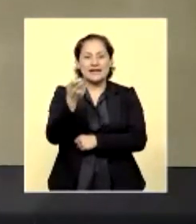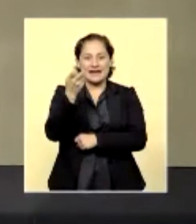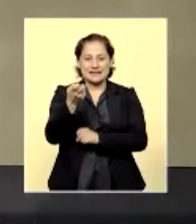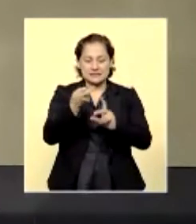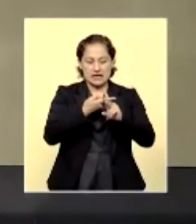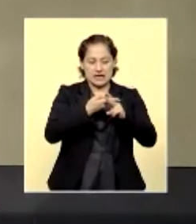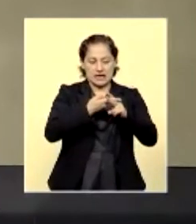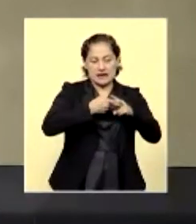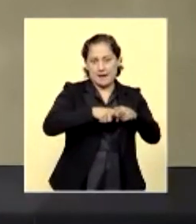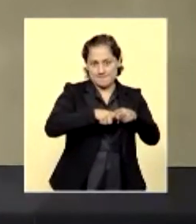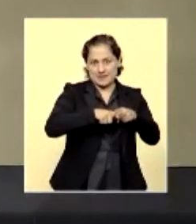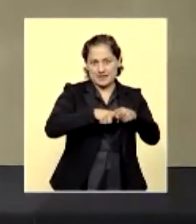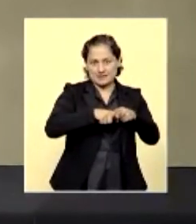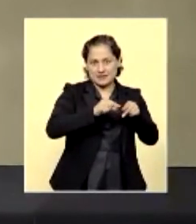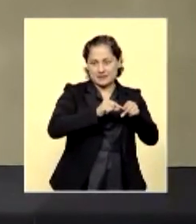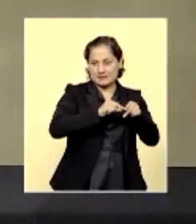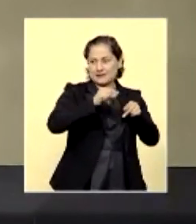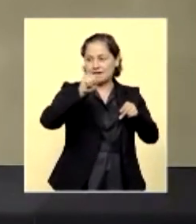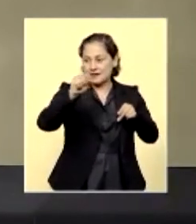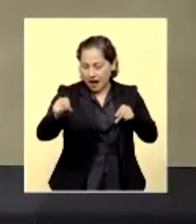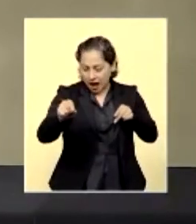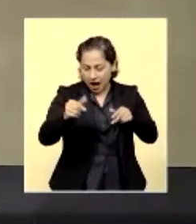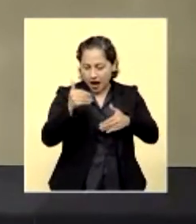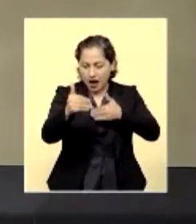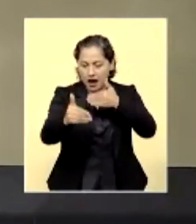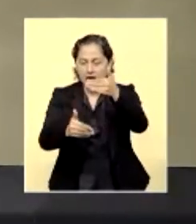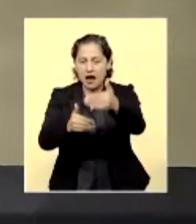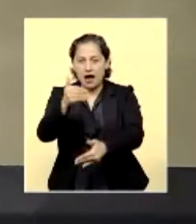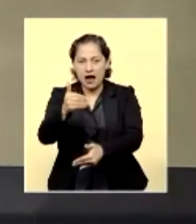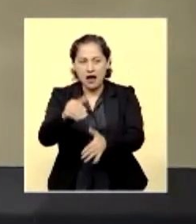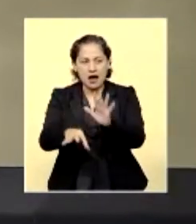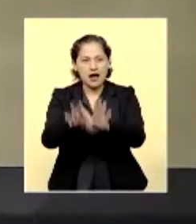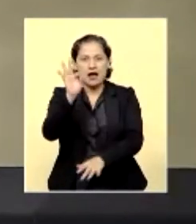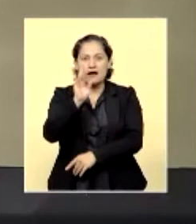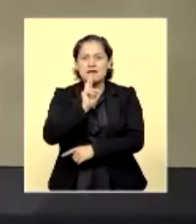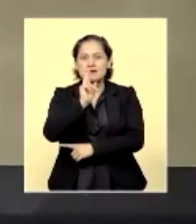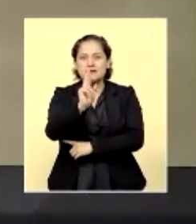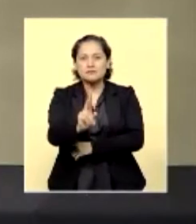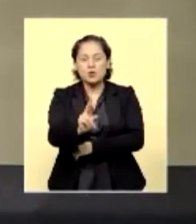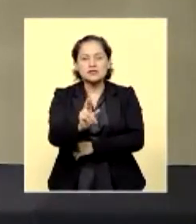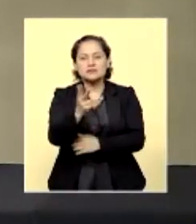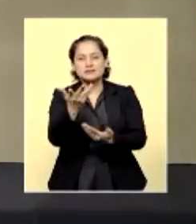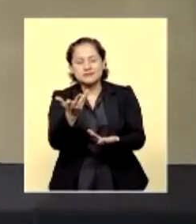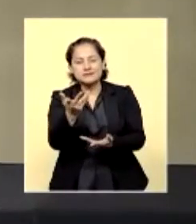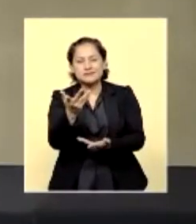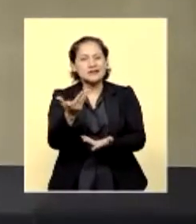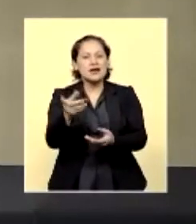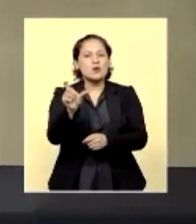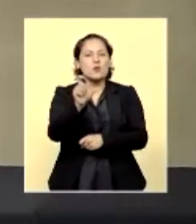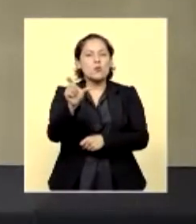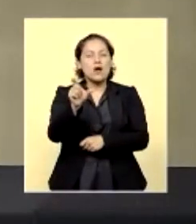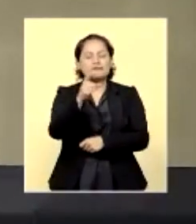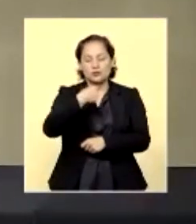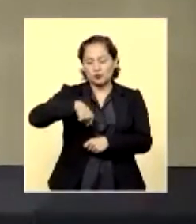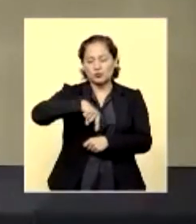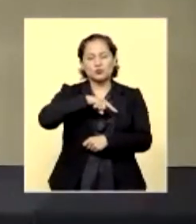inicio para responder la pregunta que muchas veces nos esquecemos que muchas veces